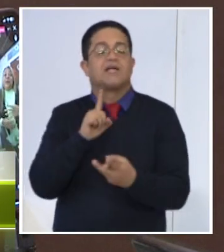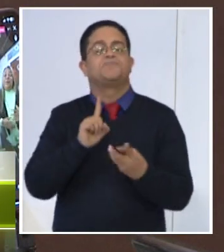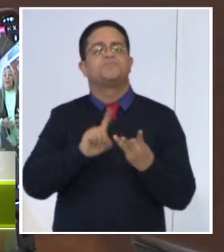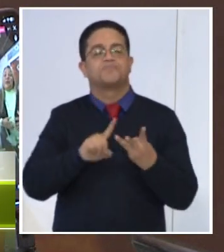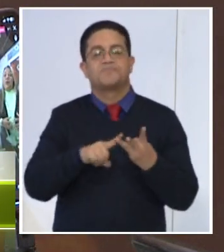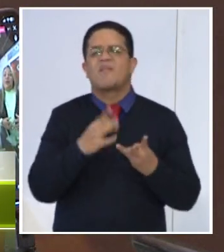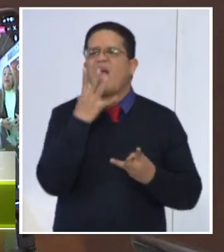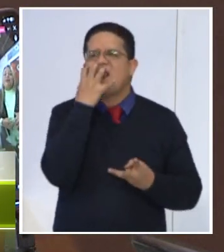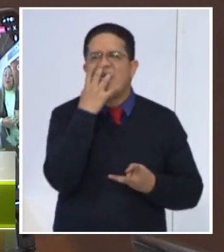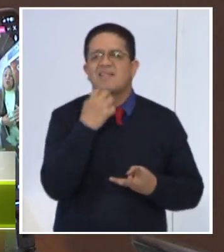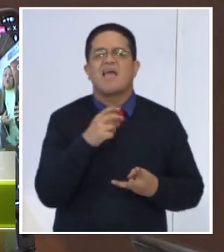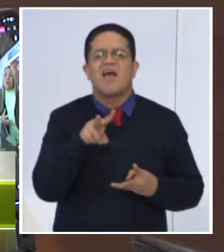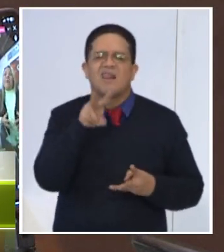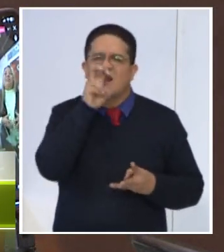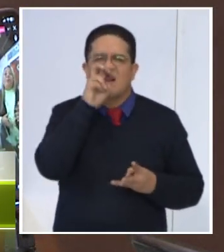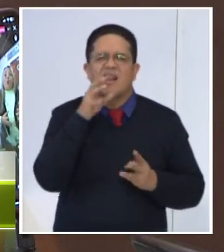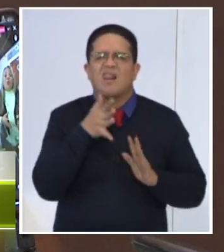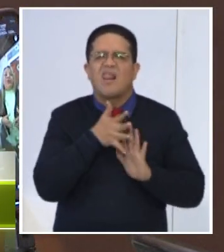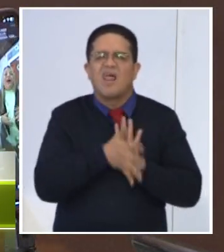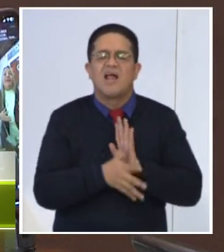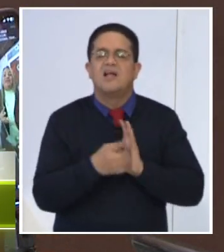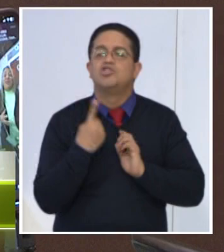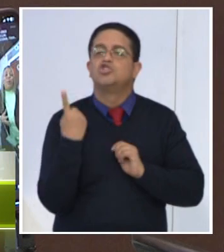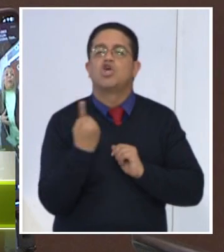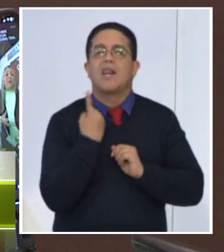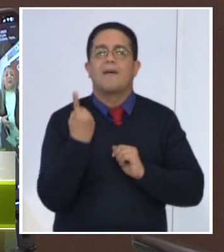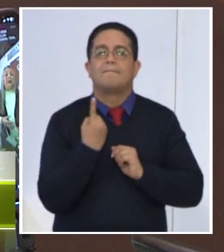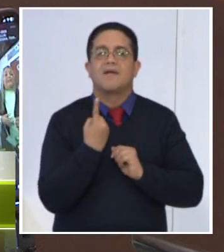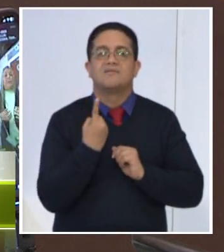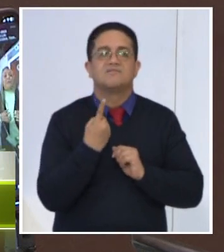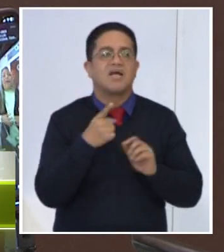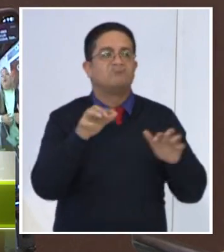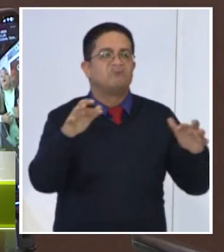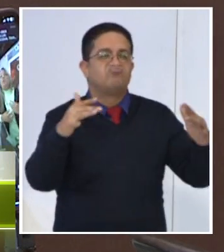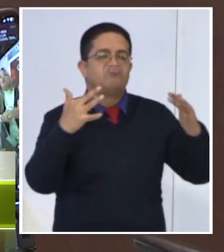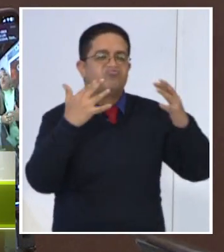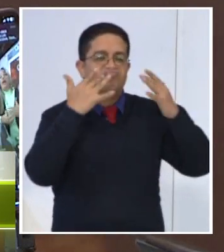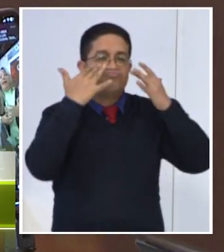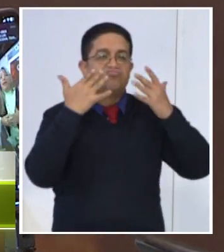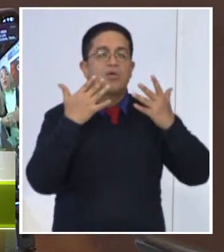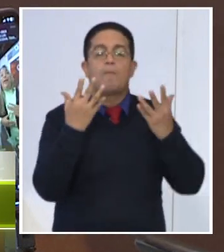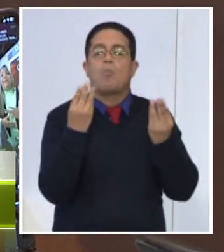alergias respiratorias no solamente involucra antígenos ambientales, también